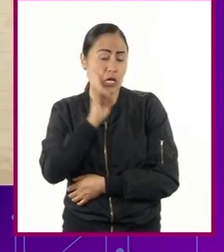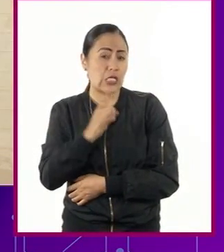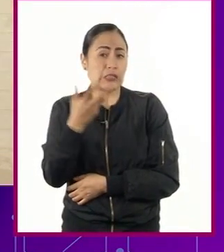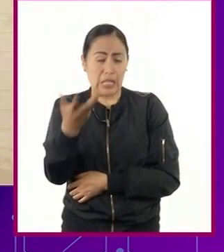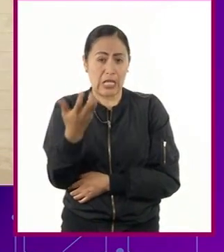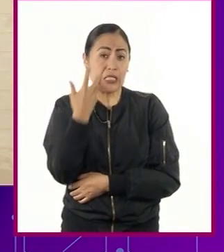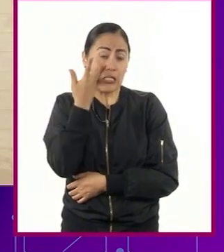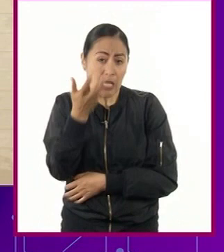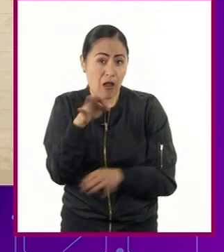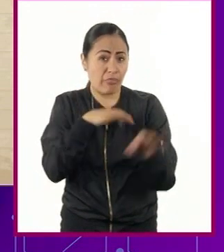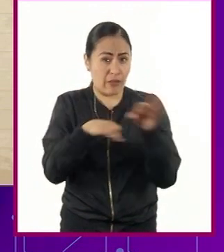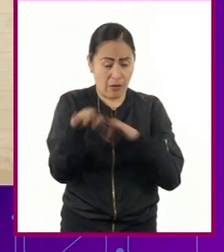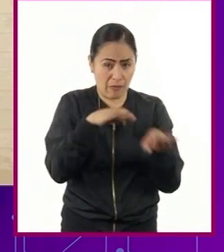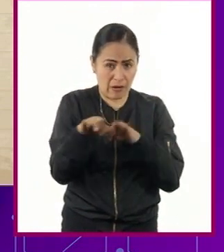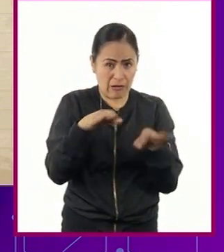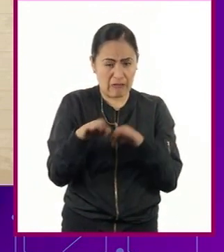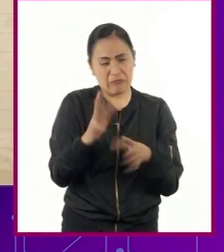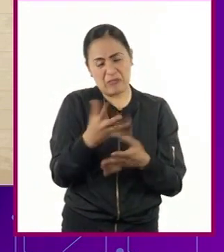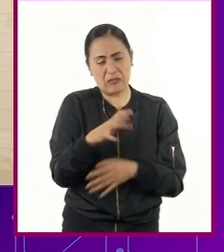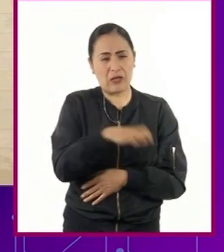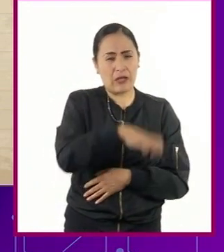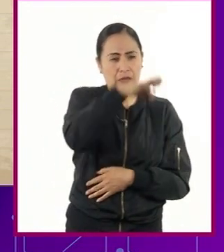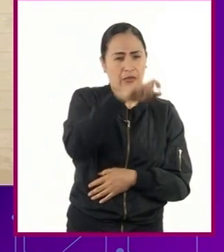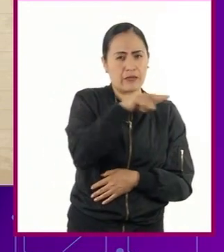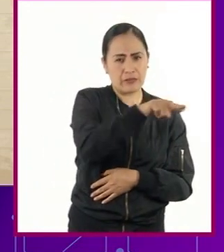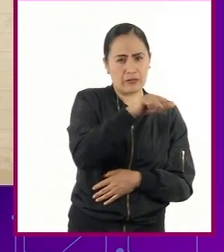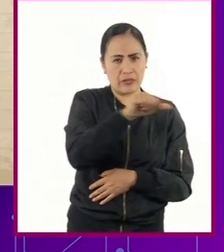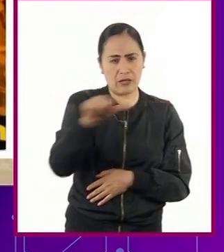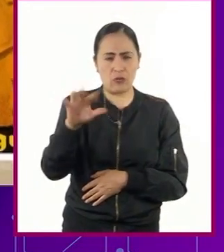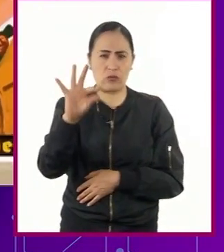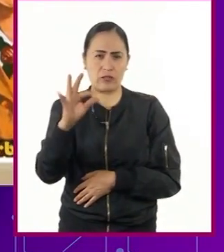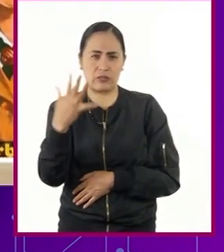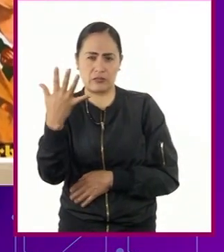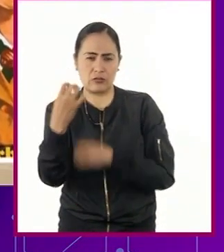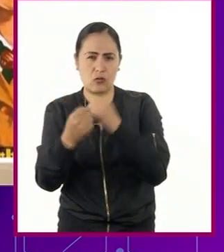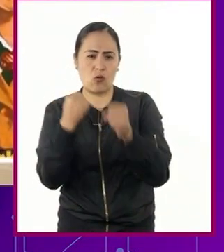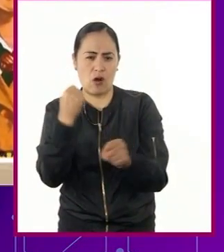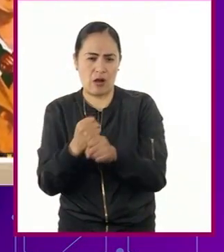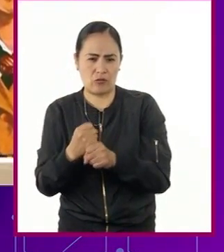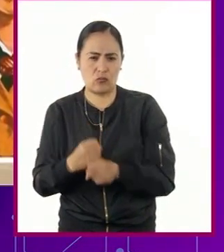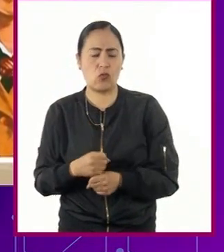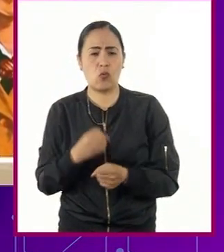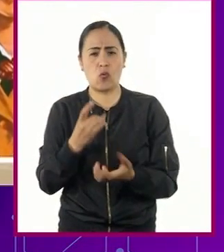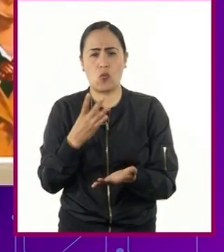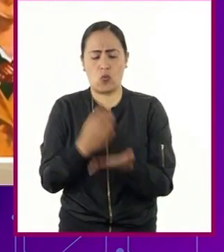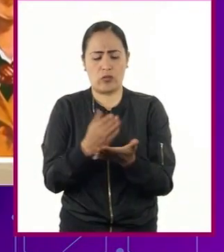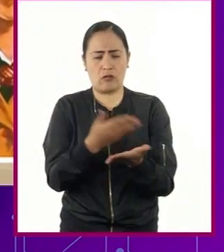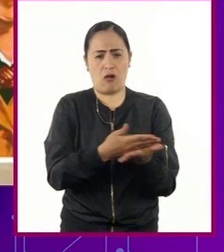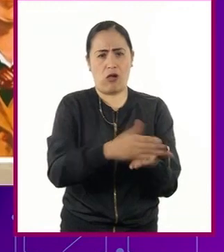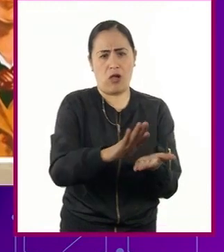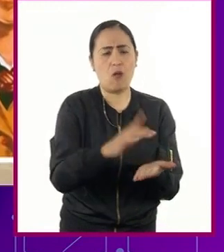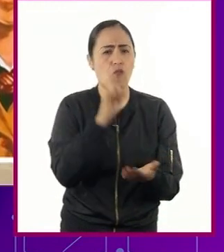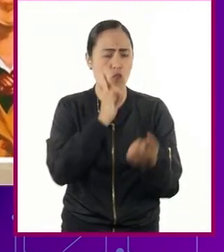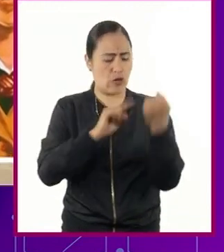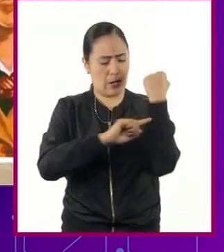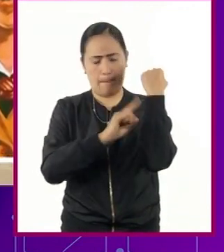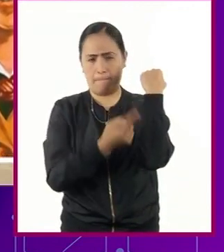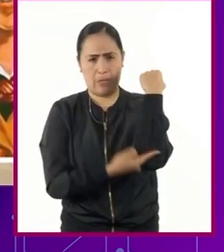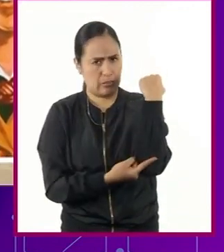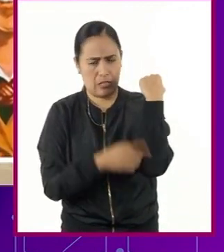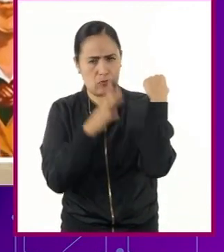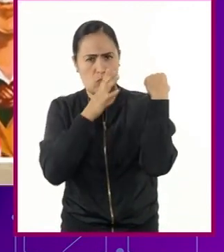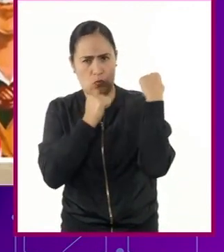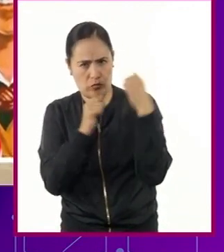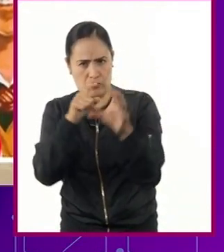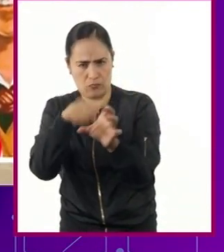trabajar, con edades entre los 17 y los 45 años. Solamente quedaban fuera de esta obligación las mujeres embarazadas y las